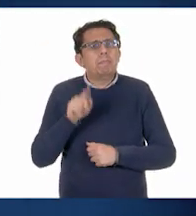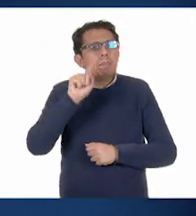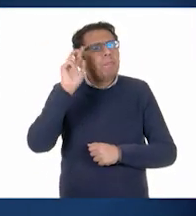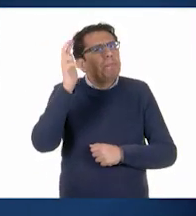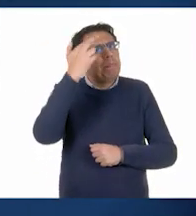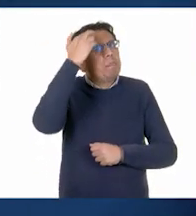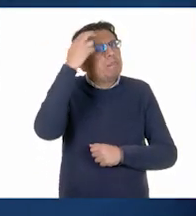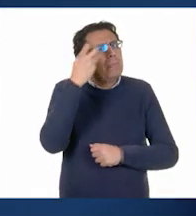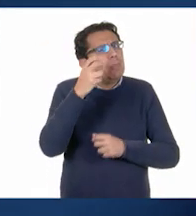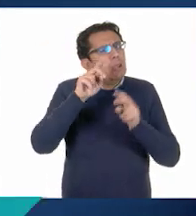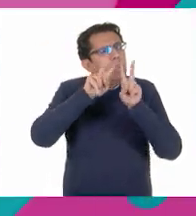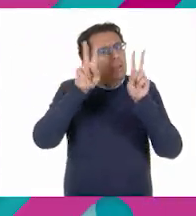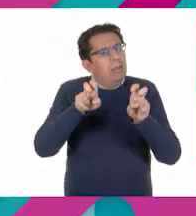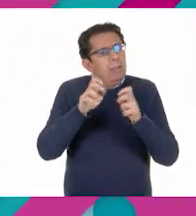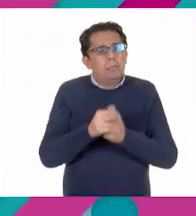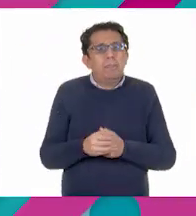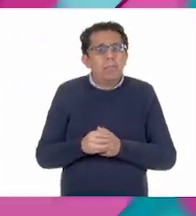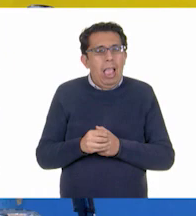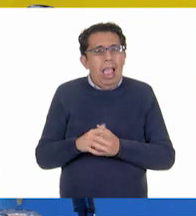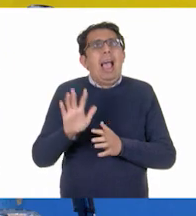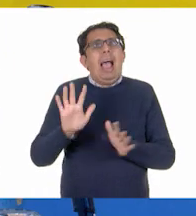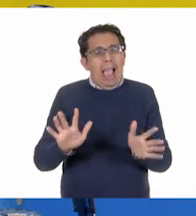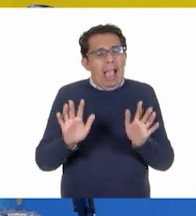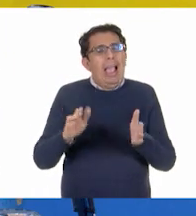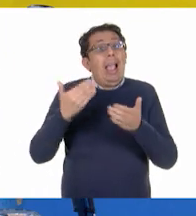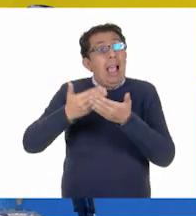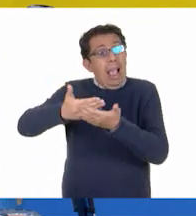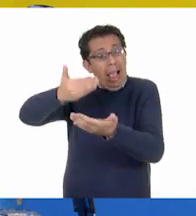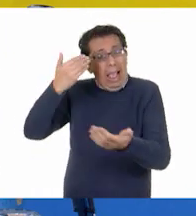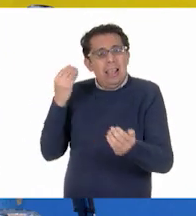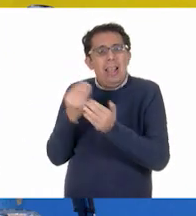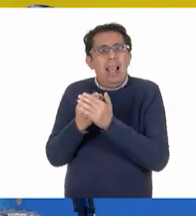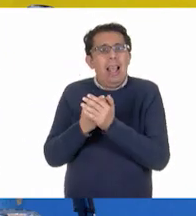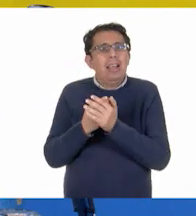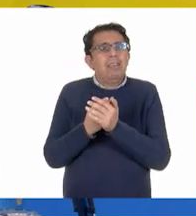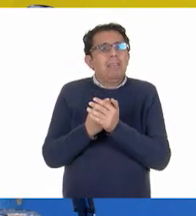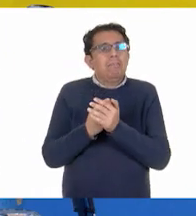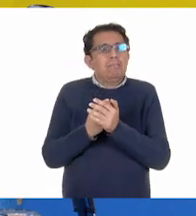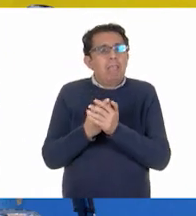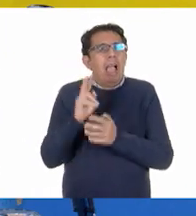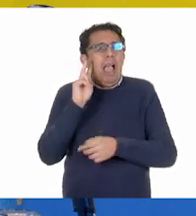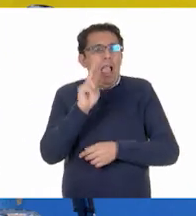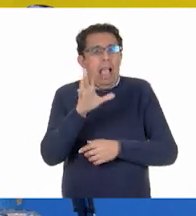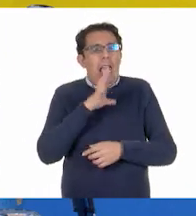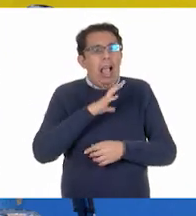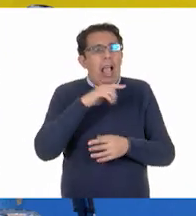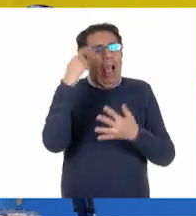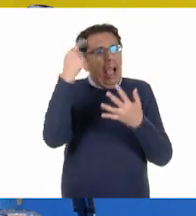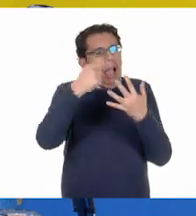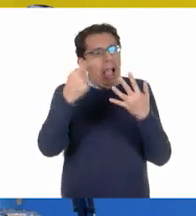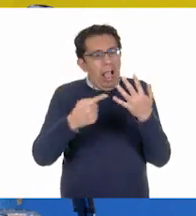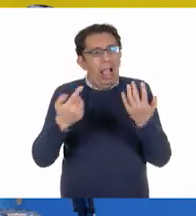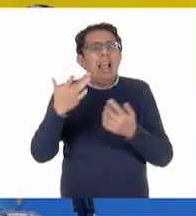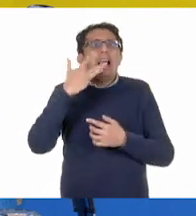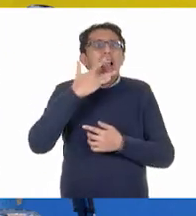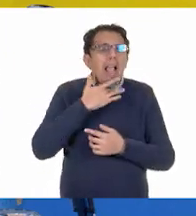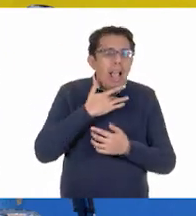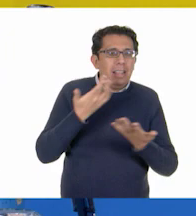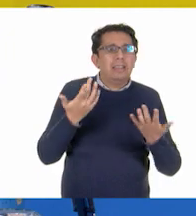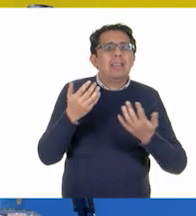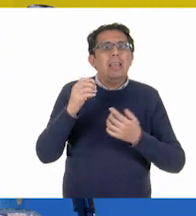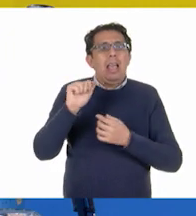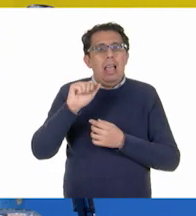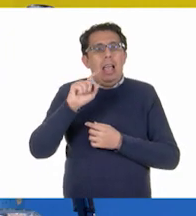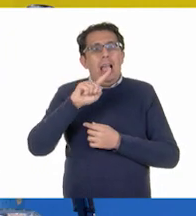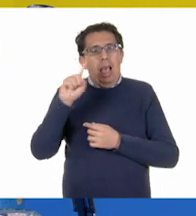esto? Justo la clase pasada vimos que hay otros gases como el monóxido de carbono, el azufre, el ozono